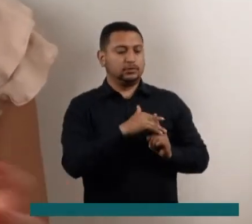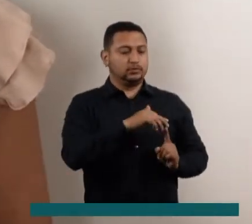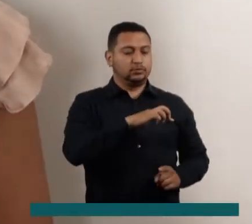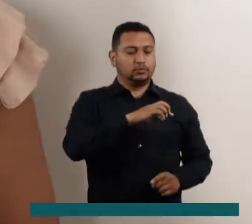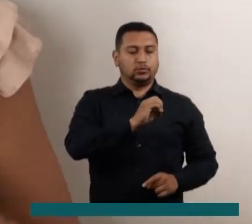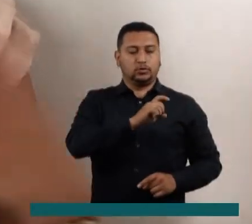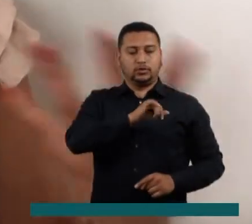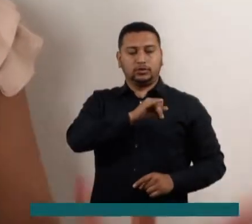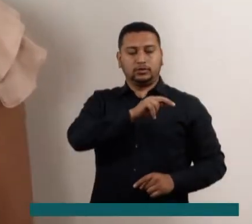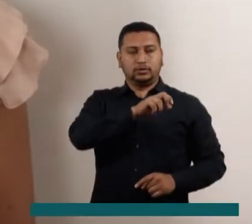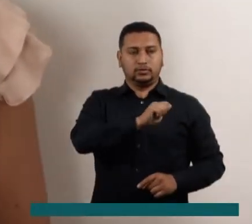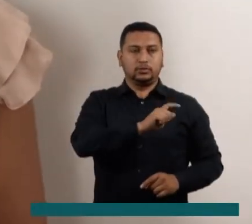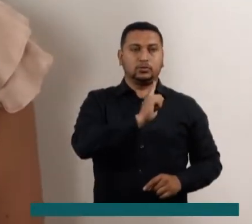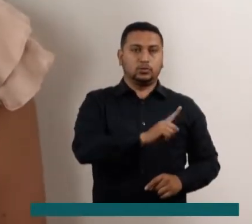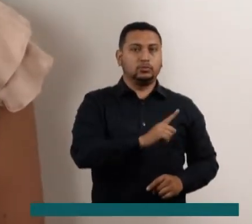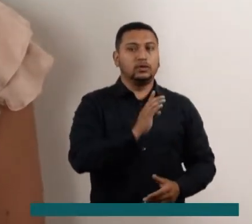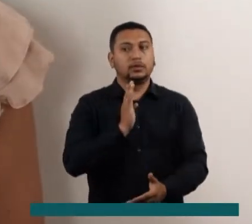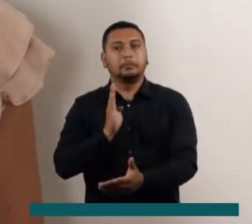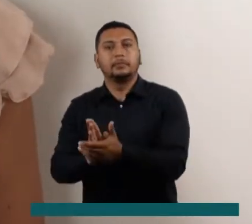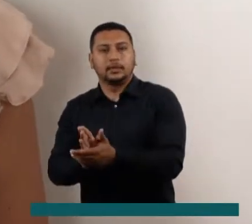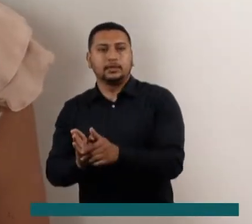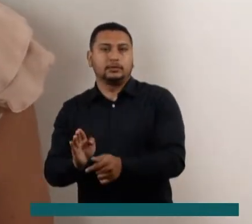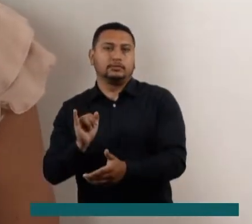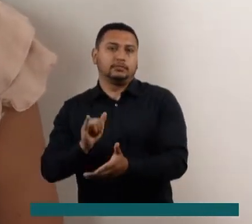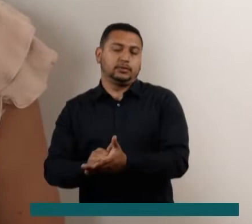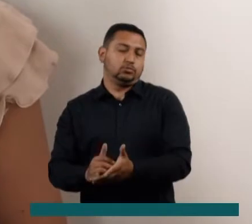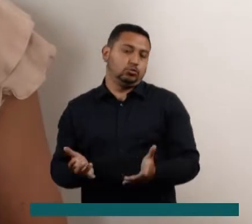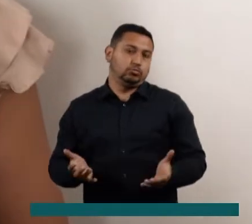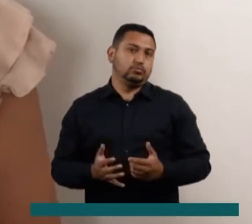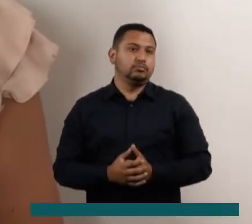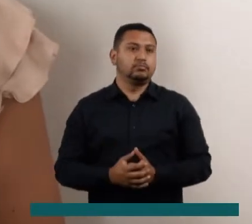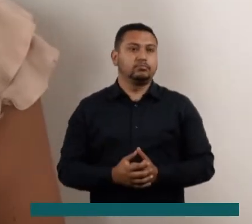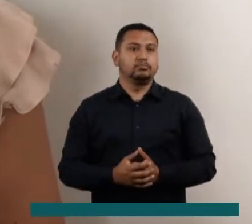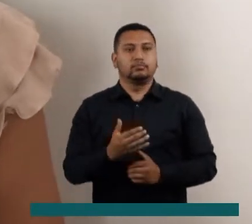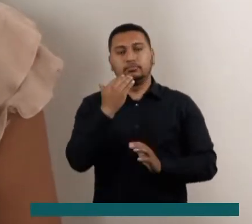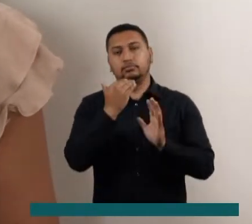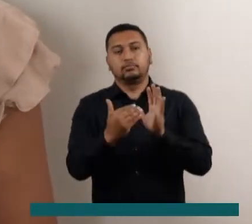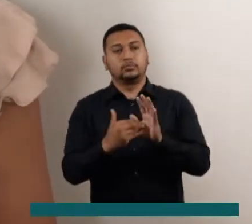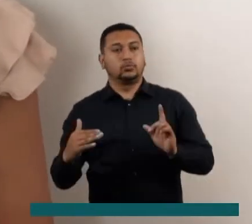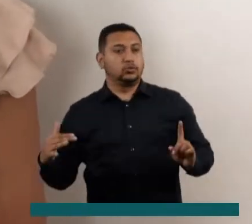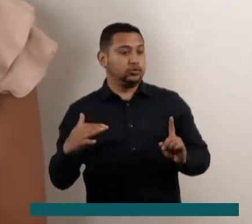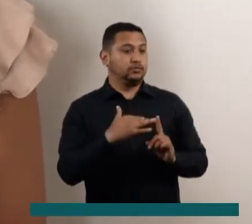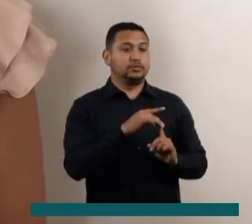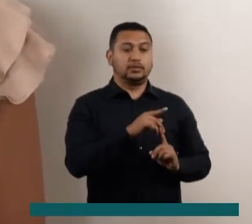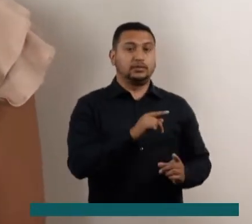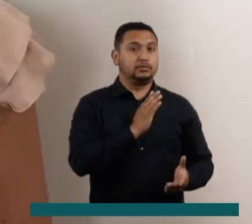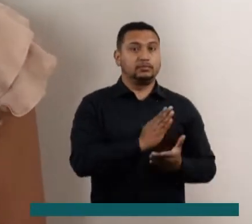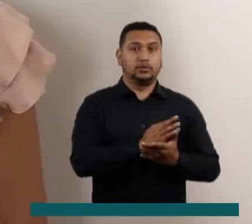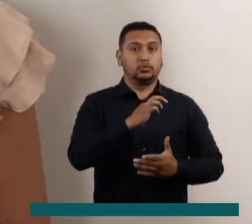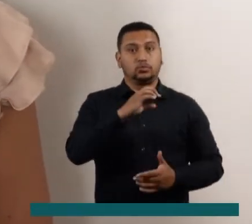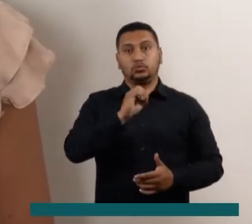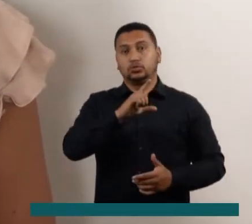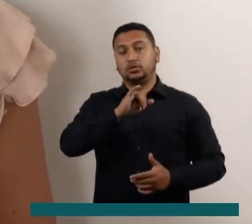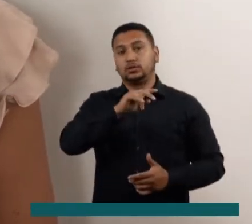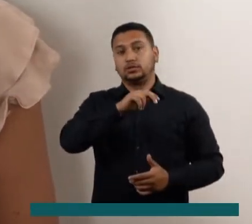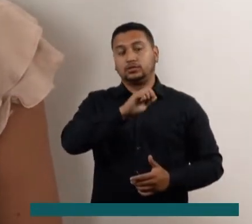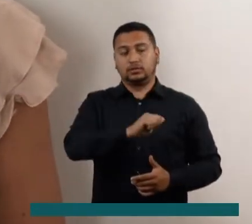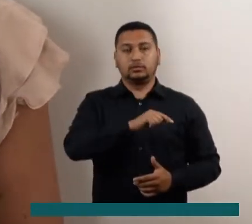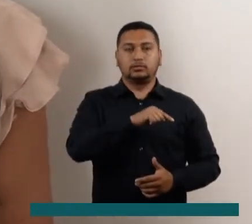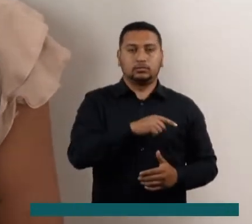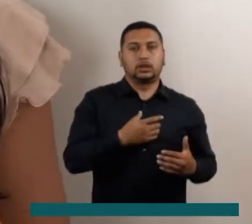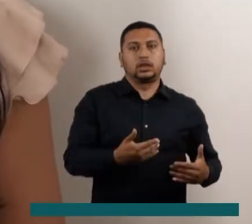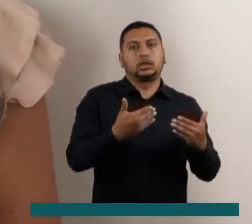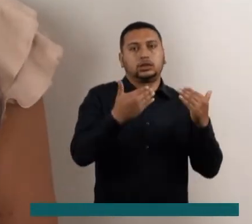porque tuvo un accidente, se materializó el siniestro. No afectar la póliza funciona como un incentivo de parte de las